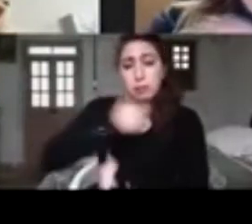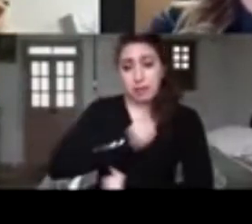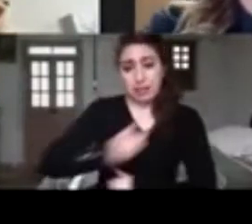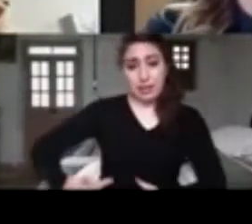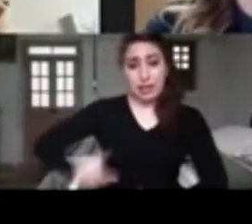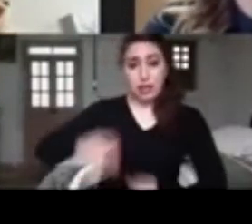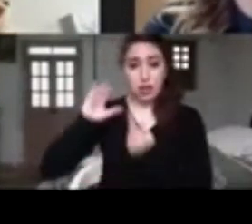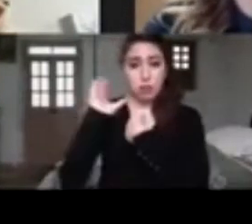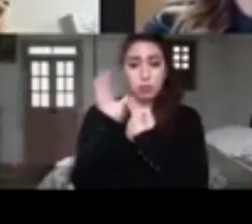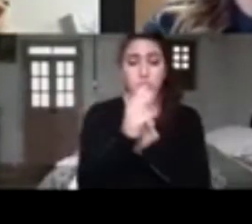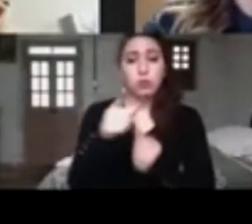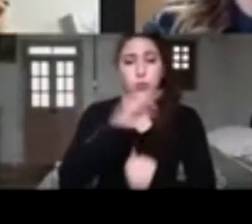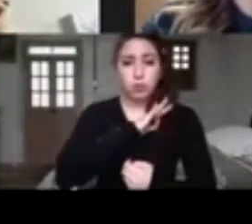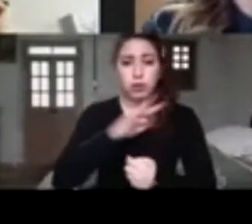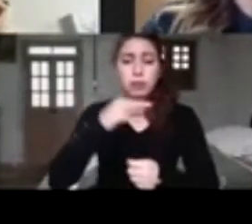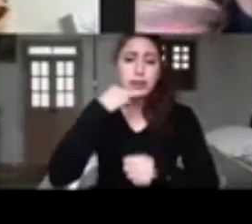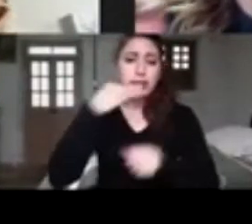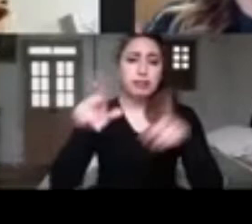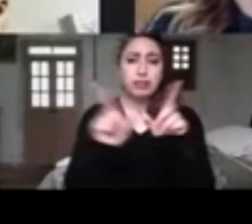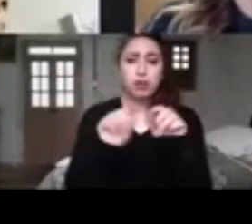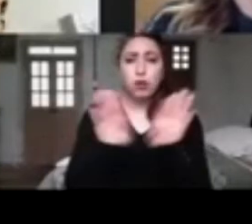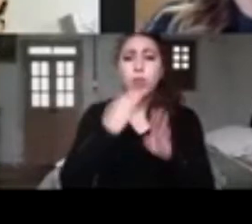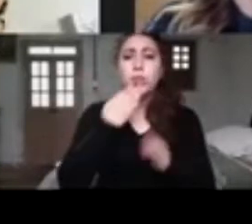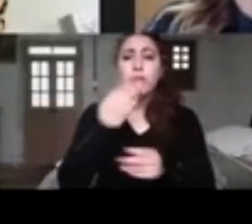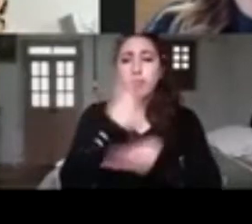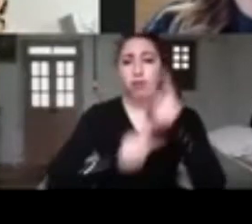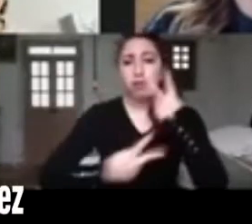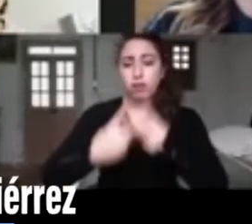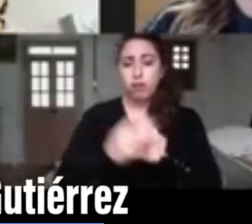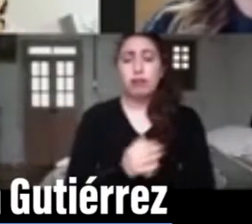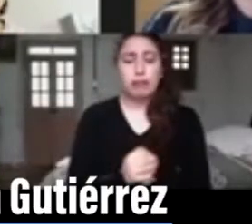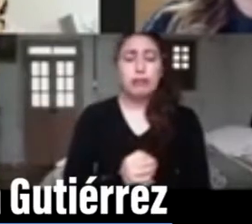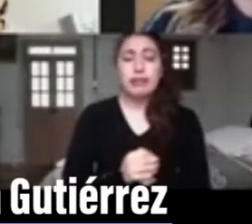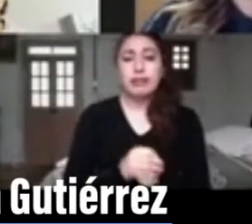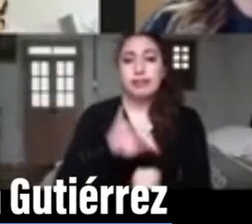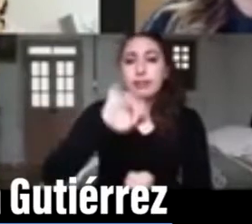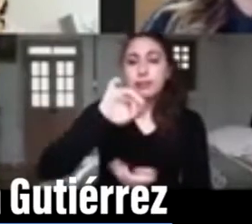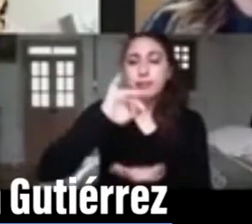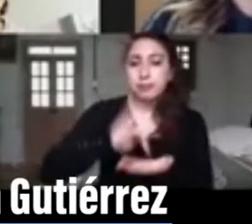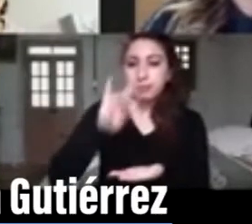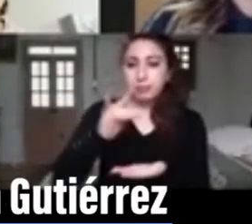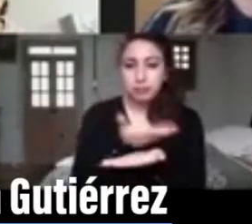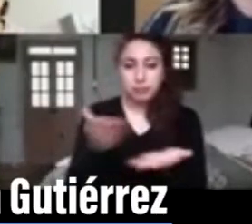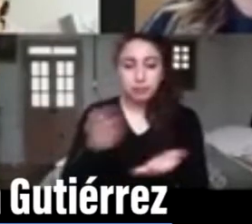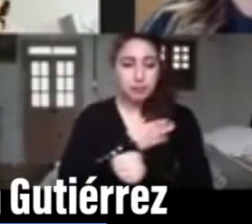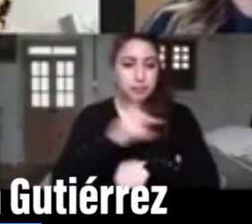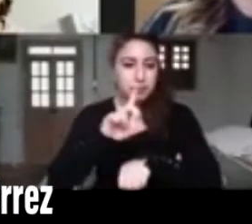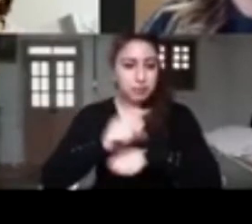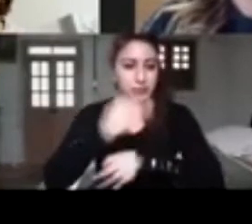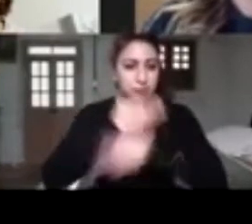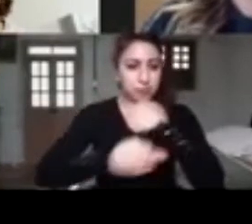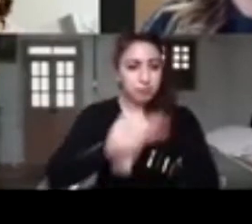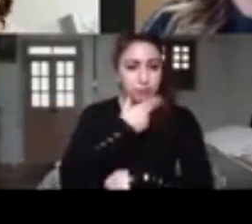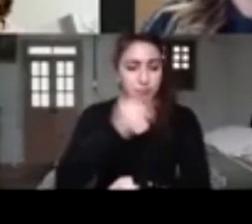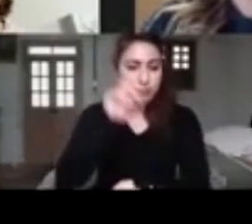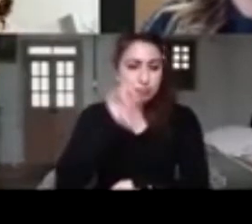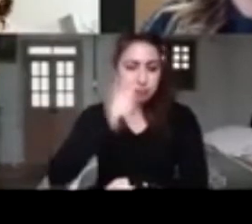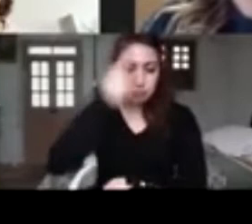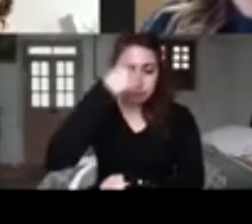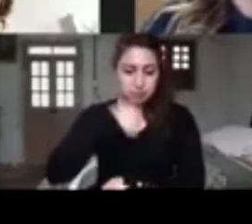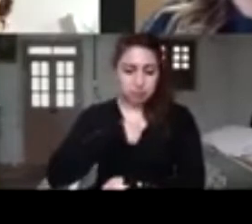mensaje de bienvenida, por favor. Gracias, muy buenos días a todas y todas. Para nosotros es una